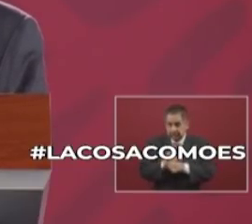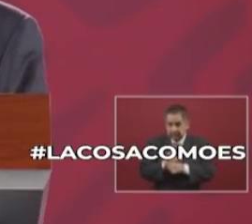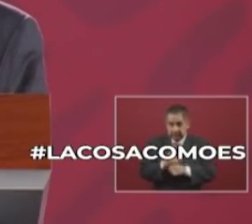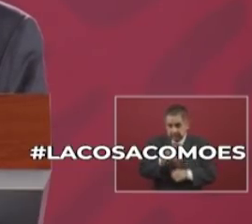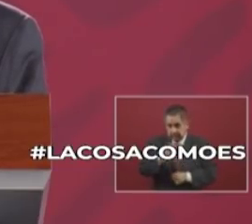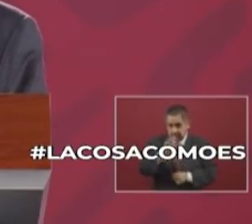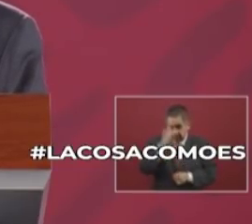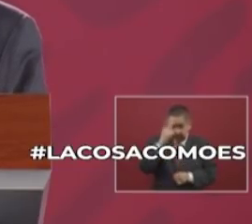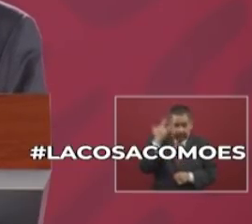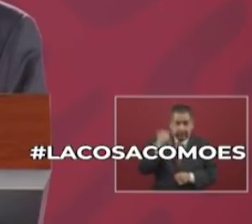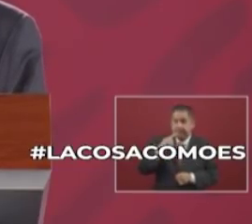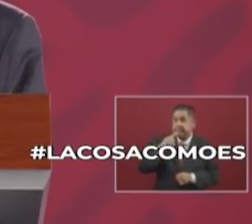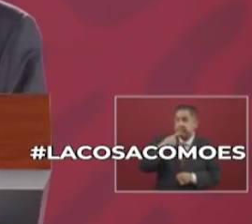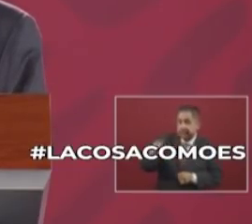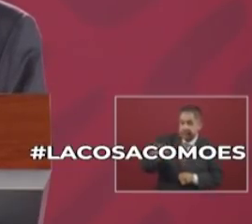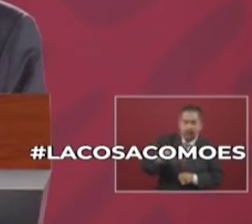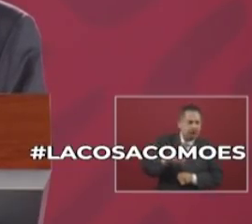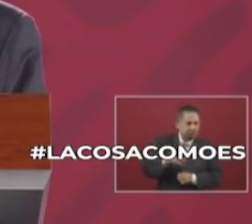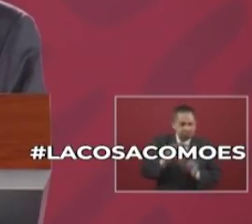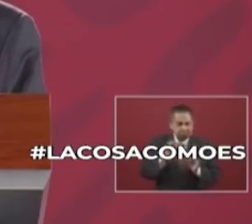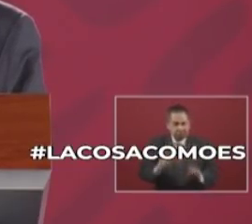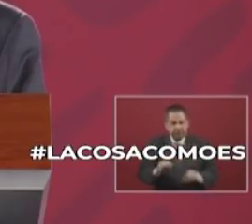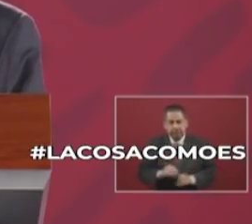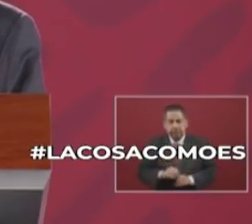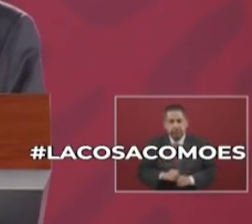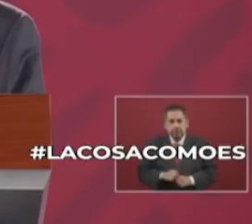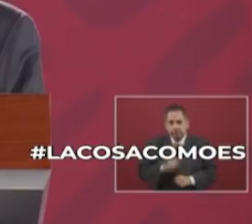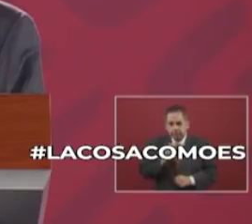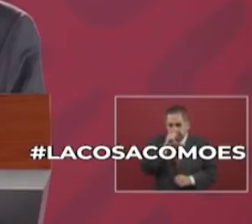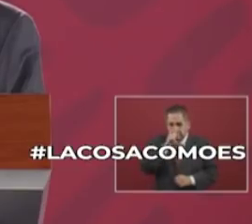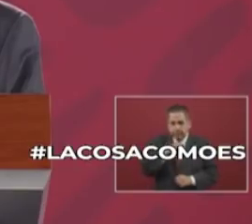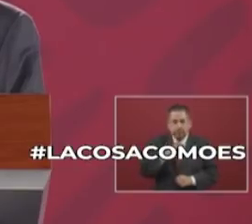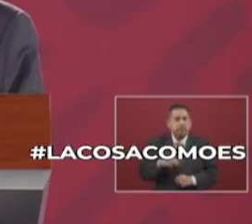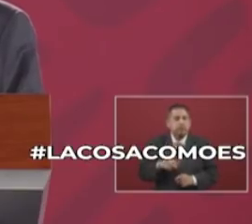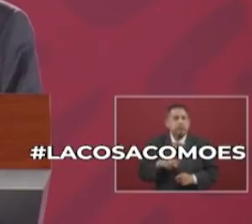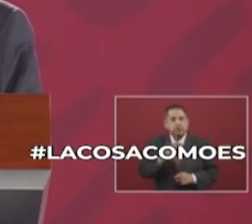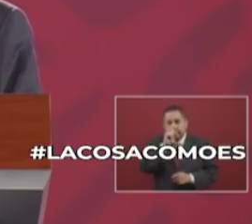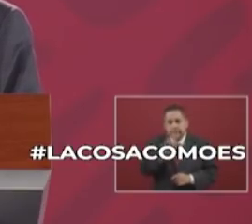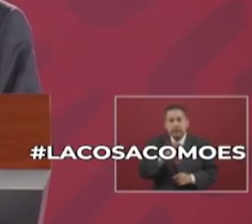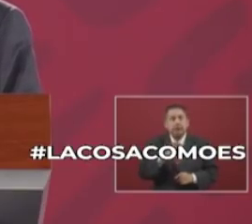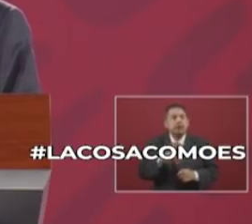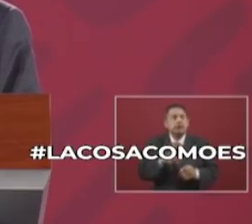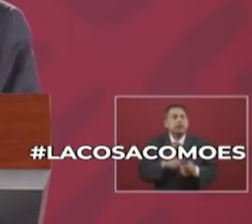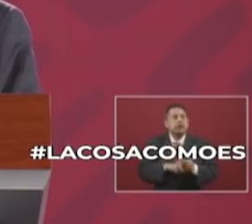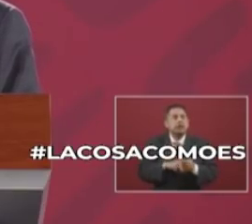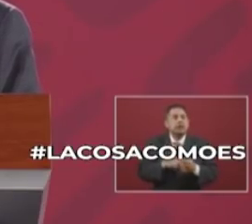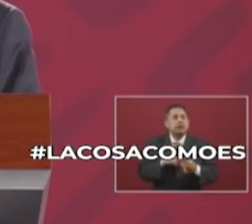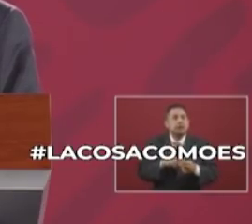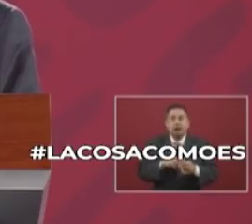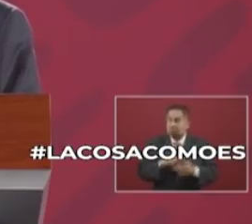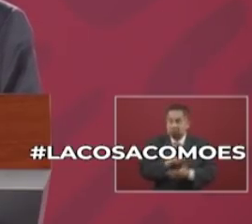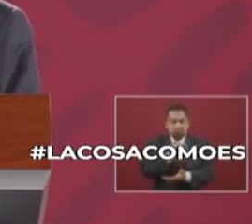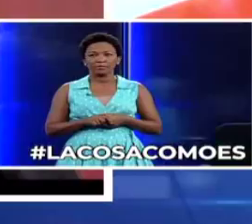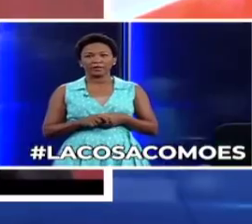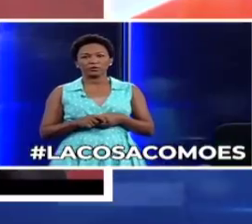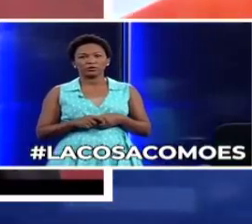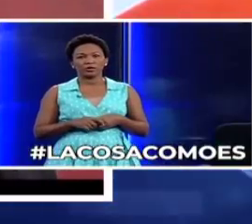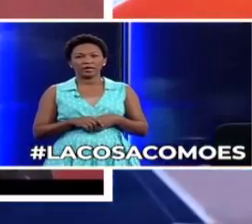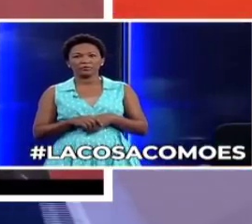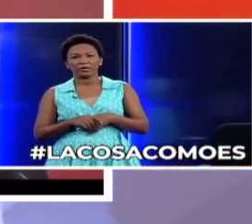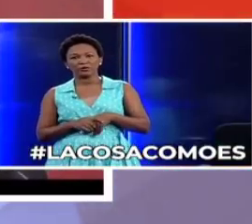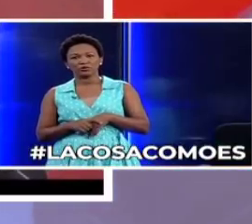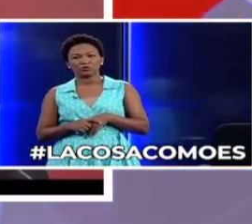diferentes temas, no se limitan solo al tema que se trate, él lleva un tema y los periodistas le preguntan por otros. Un ejercicio, no digo que diario,